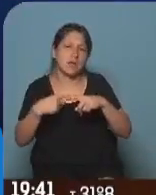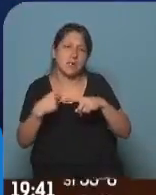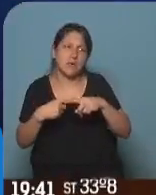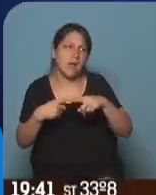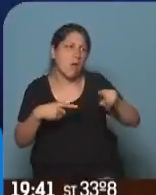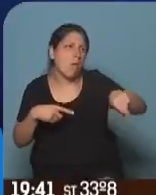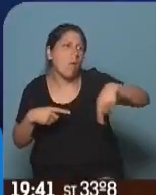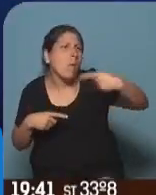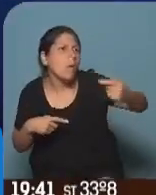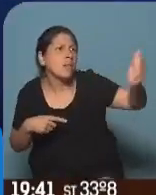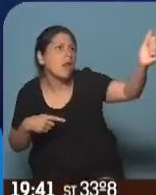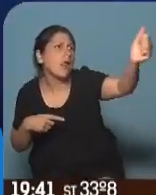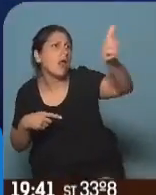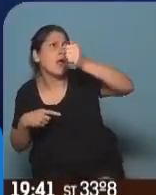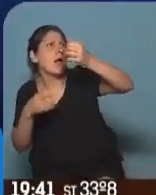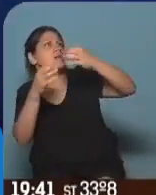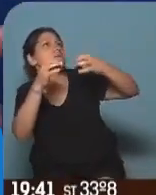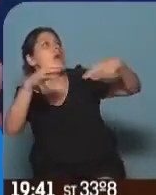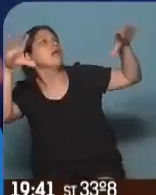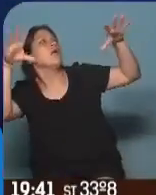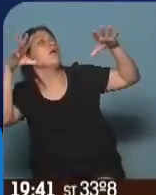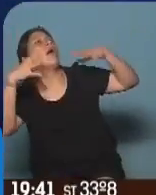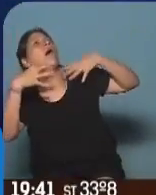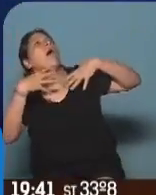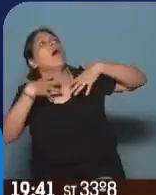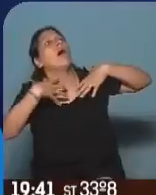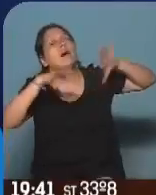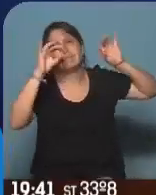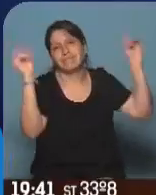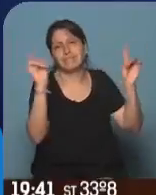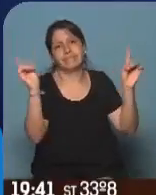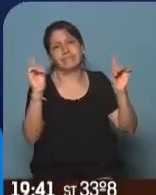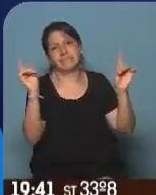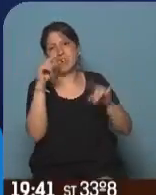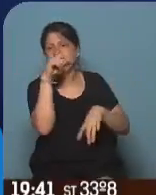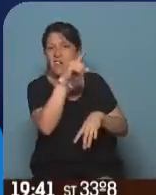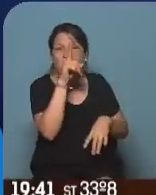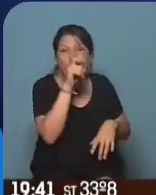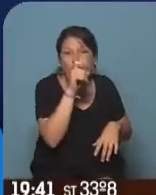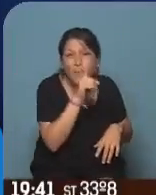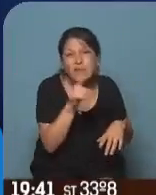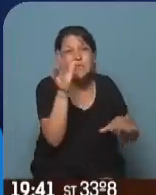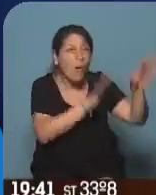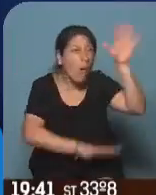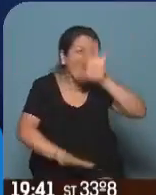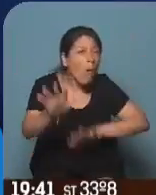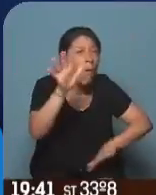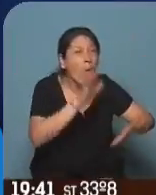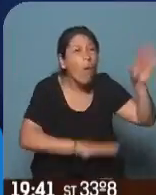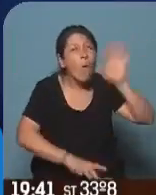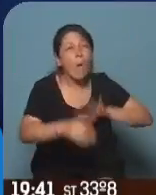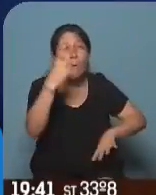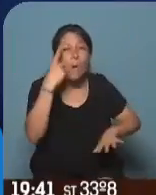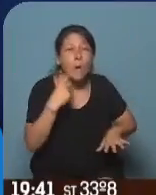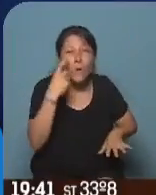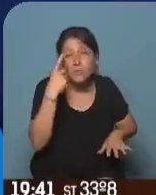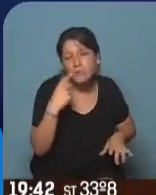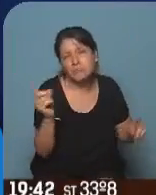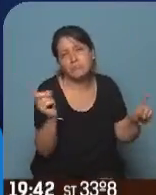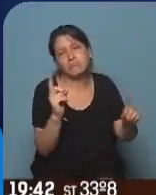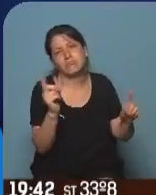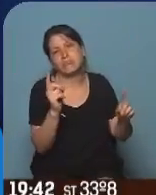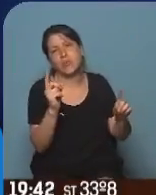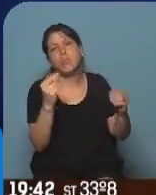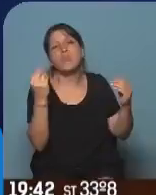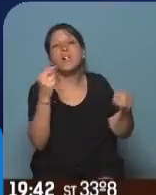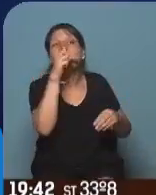o mesías que bajo la promesa del orden y de la justicia nos lleven a la pérdida de derechos y a conculcar